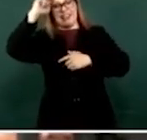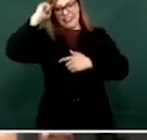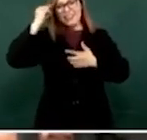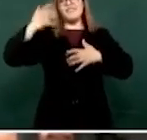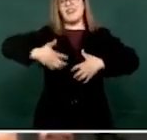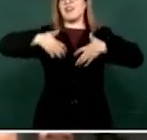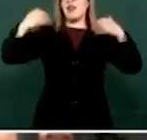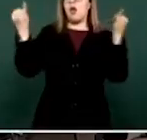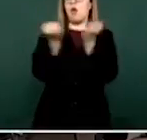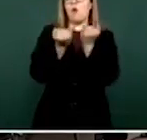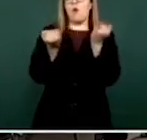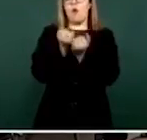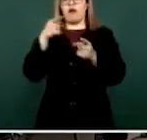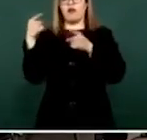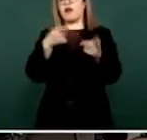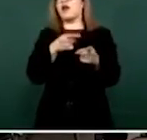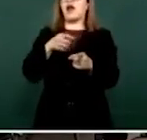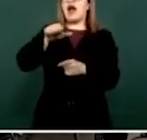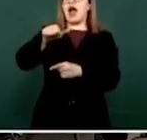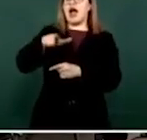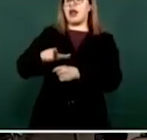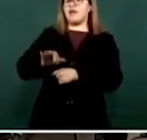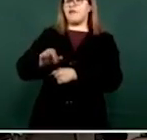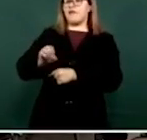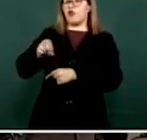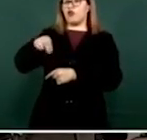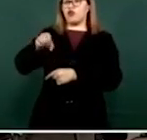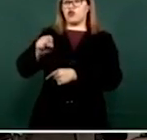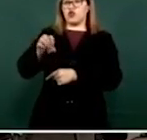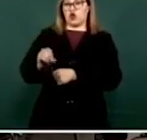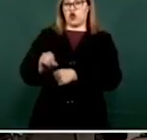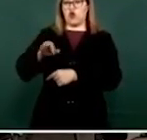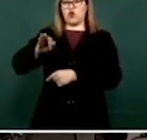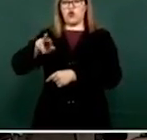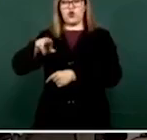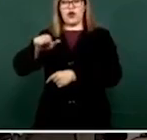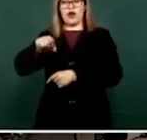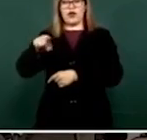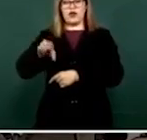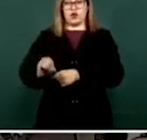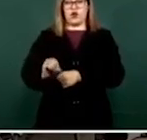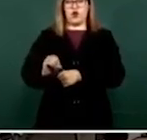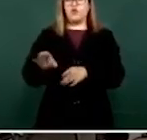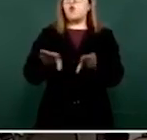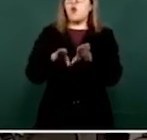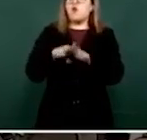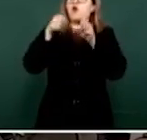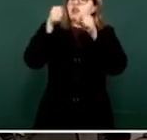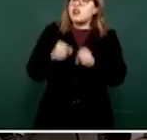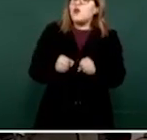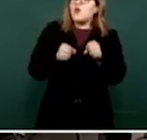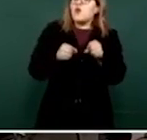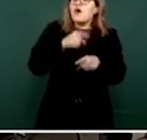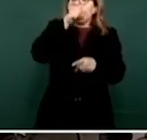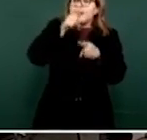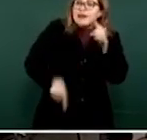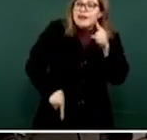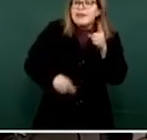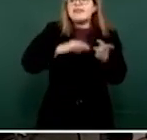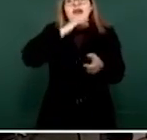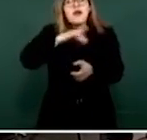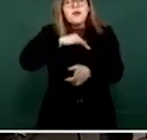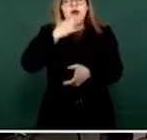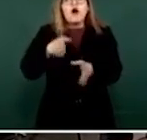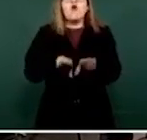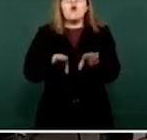señor Alfonso Durazo. Entonces, ¿qué garantía tienen los constructores de que se va a erradicar la corrupción?